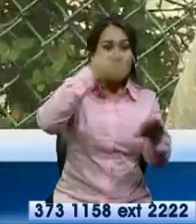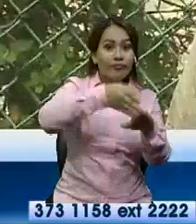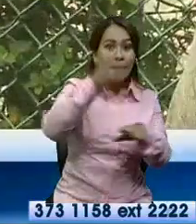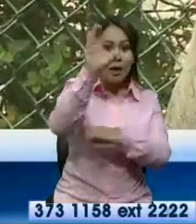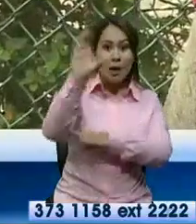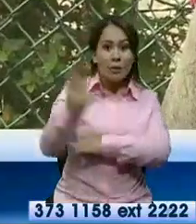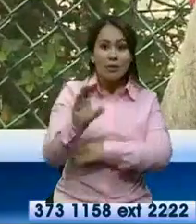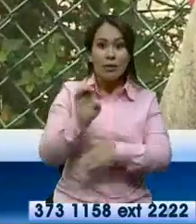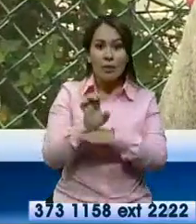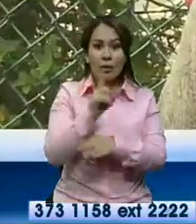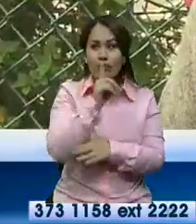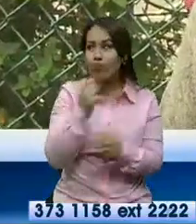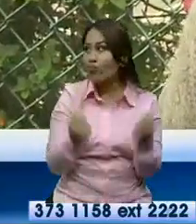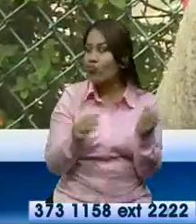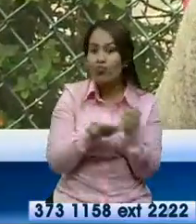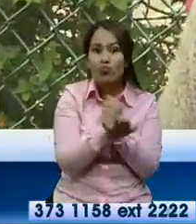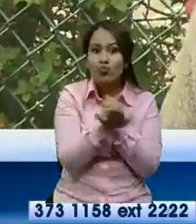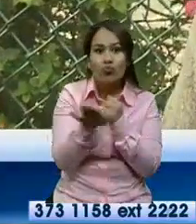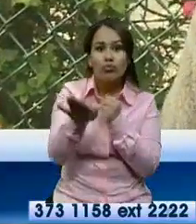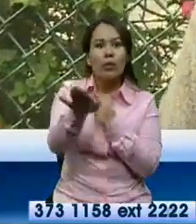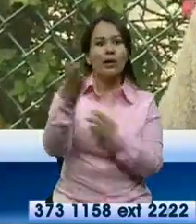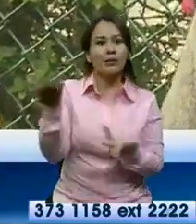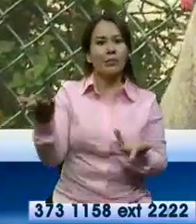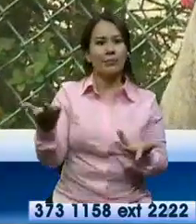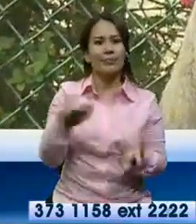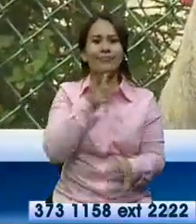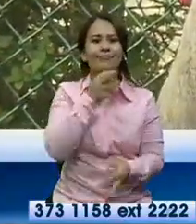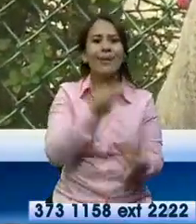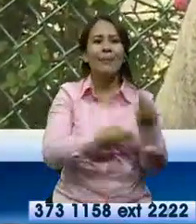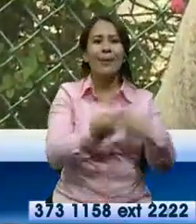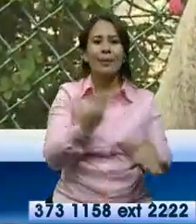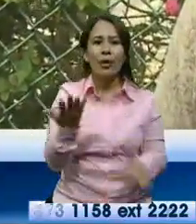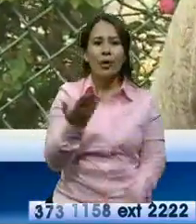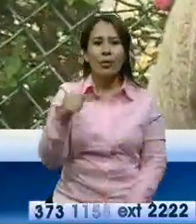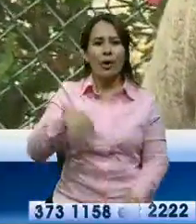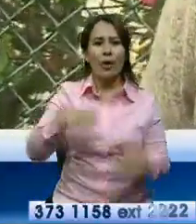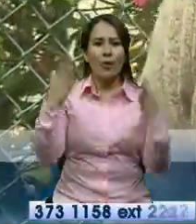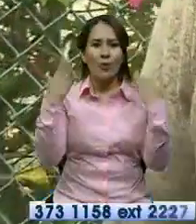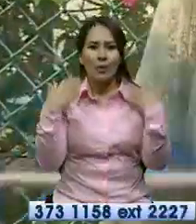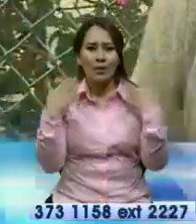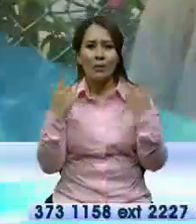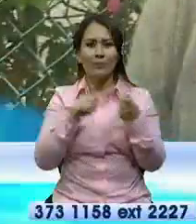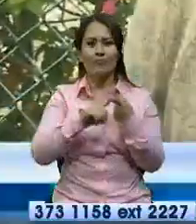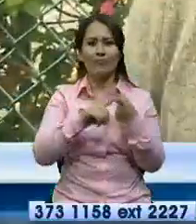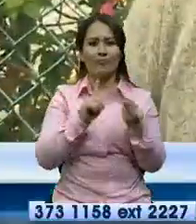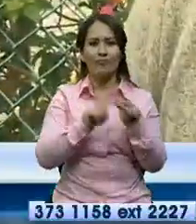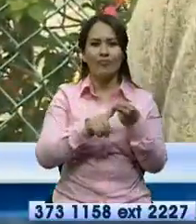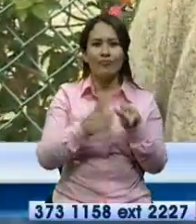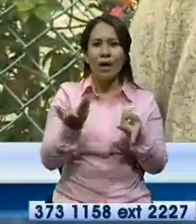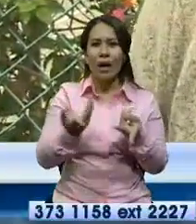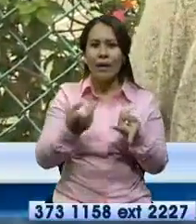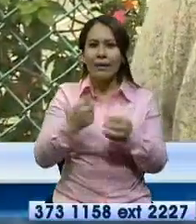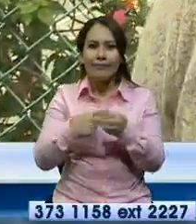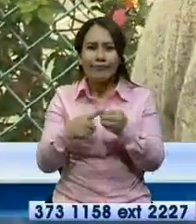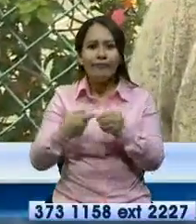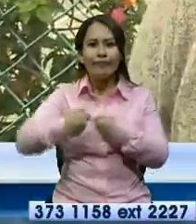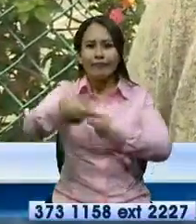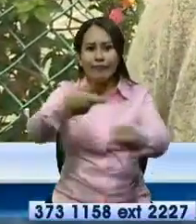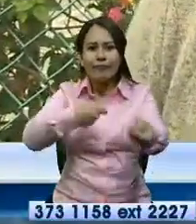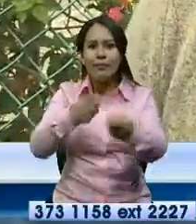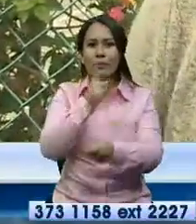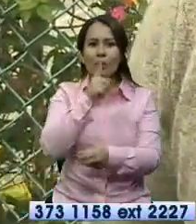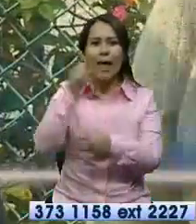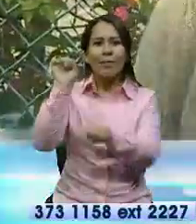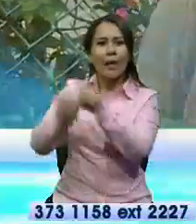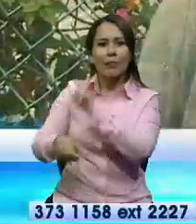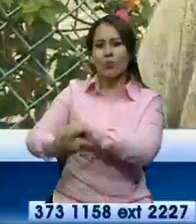ecuatoriana. Son utilizadas para llegar a los principales puertos de nuestro país, especialmente a Guayaquil, para ser posterior